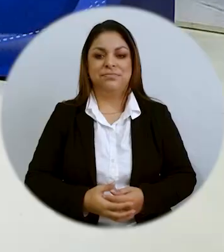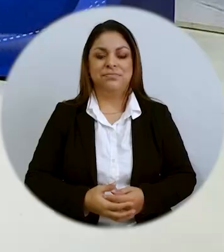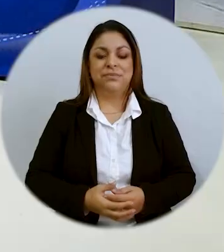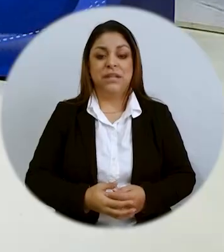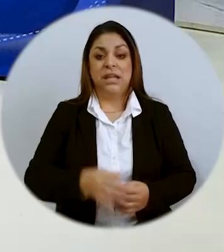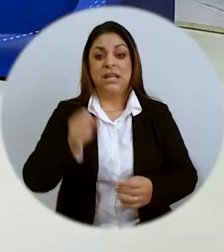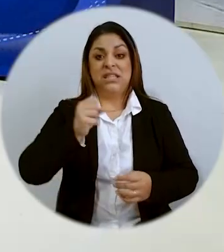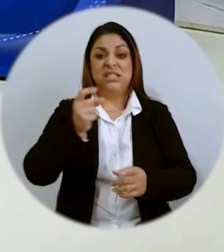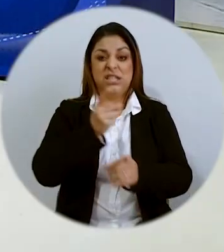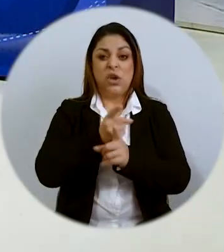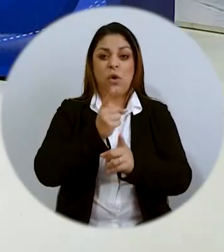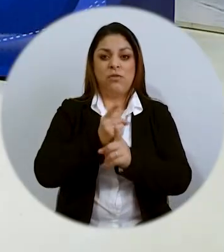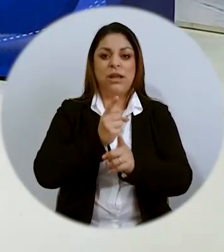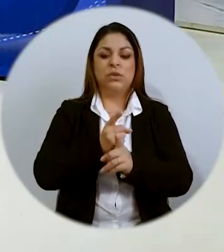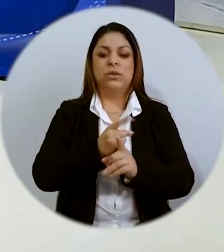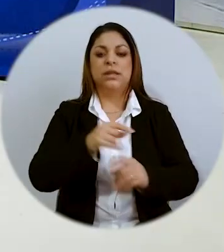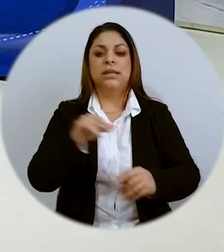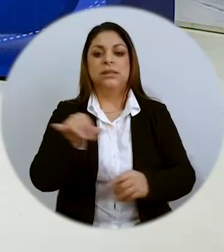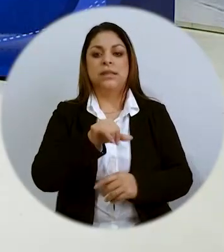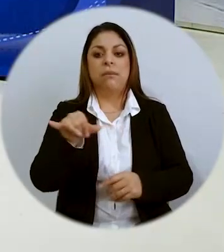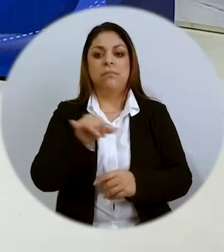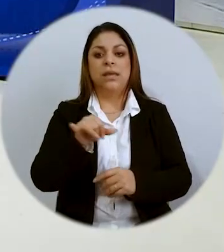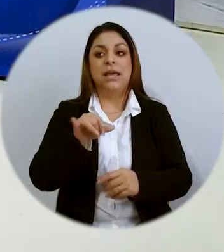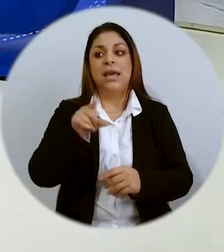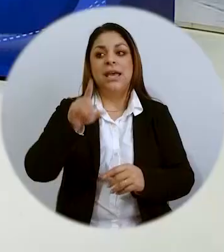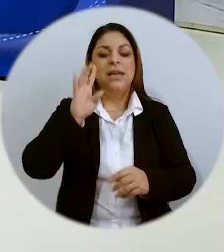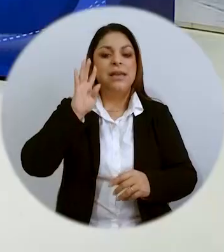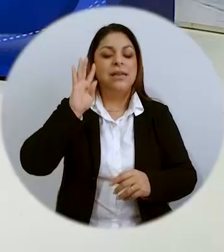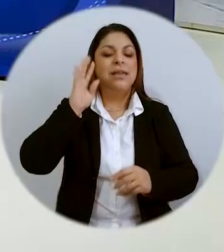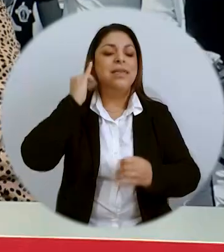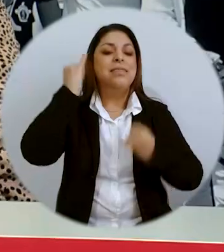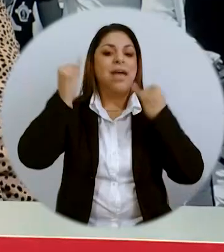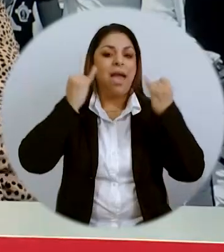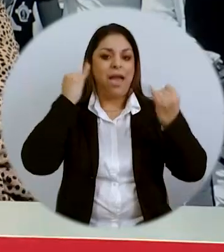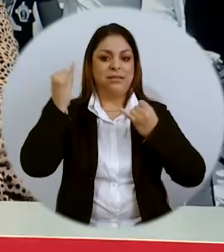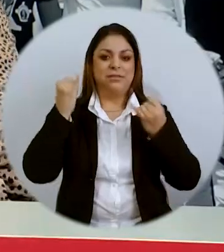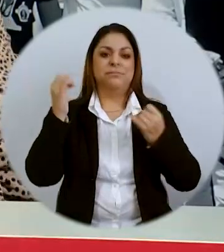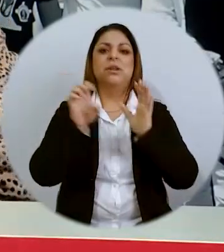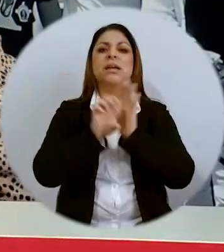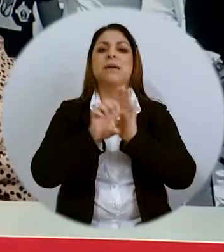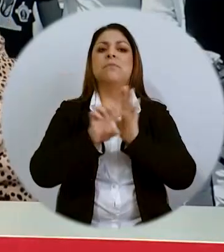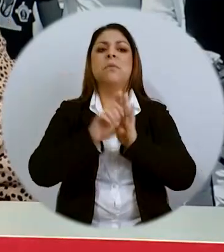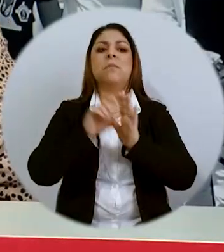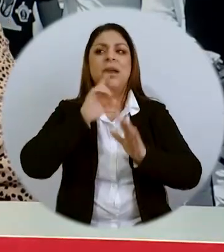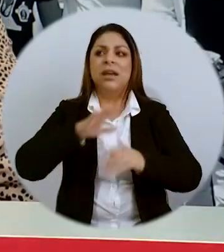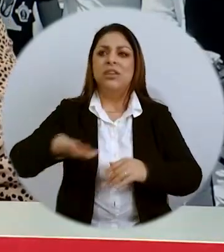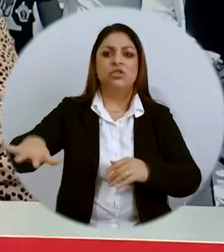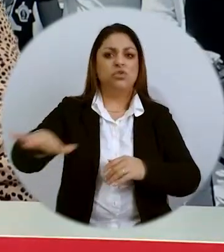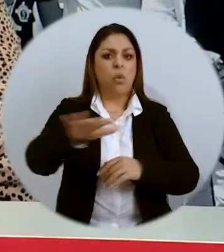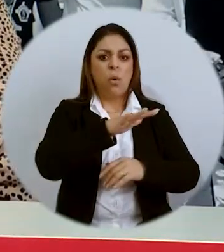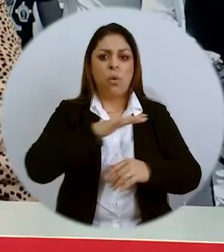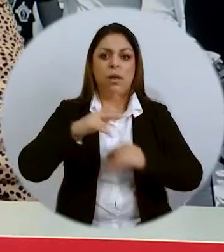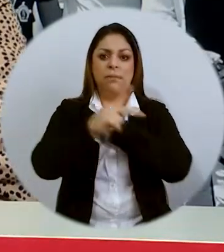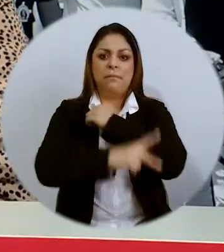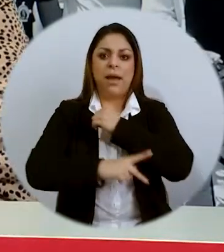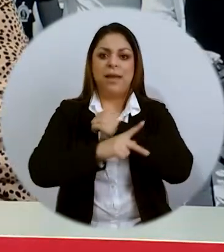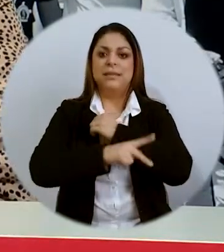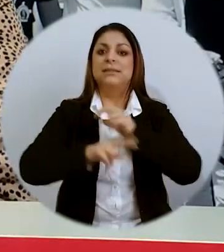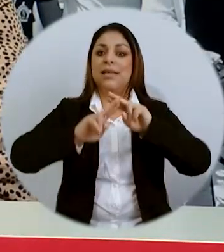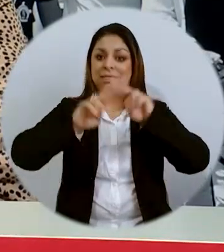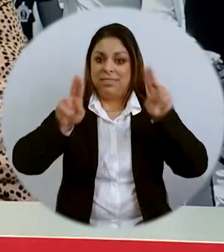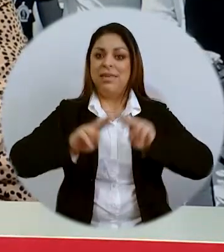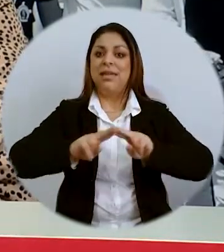¿verdad? Totalmente. Y esto también, las iniciativas para tener un Estado digital, es